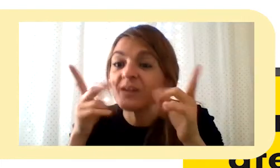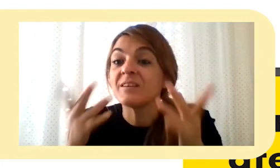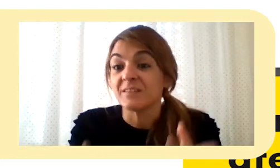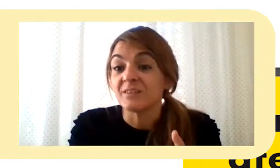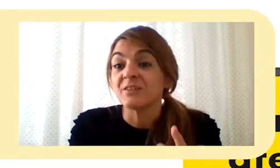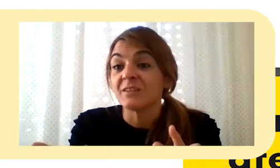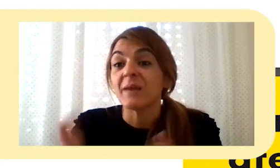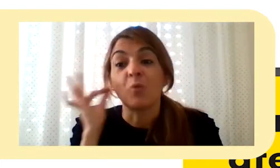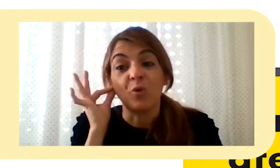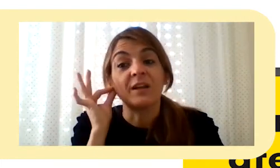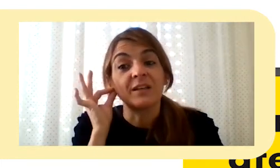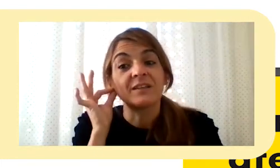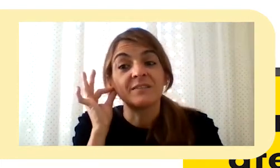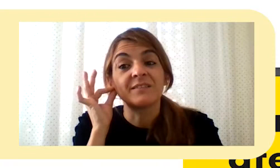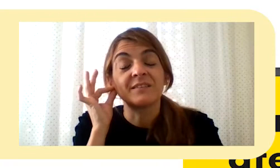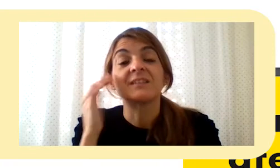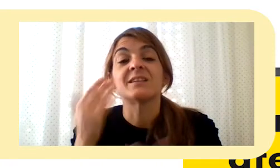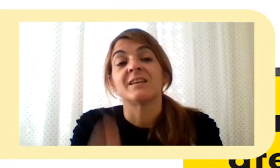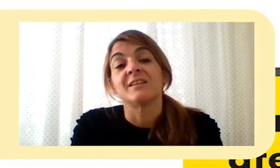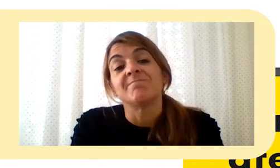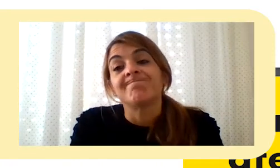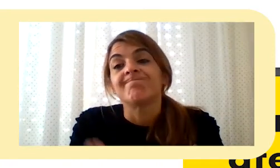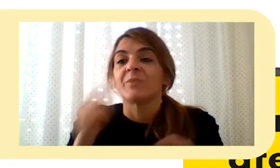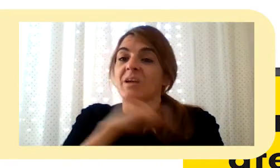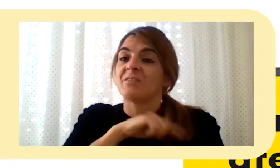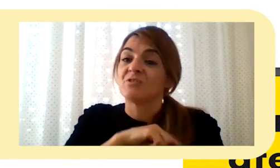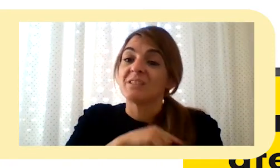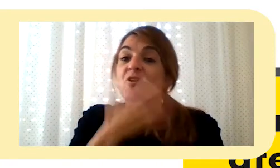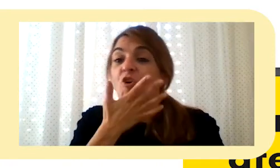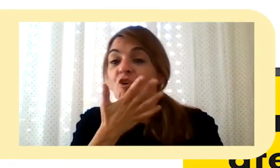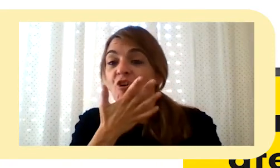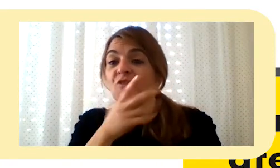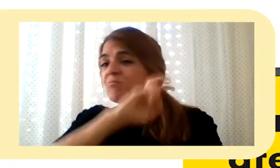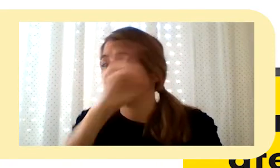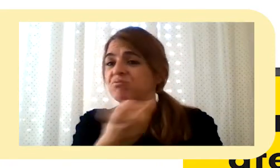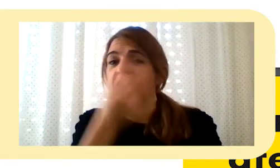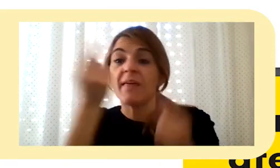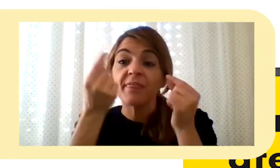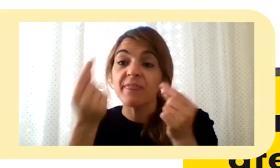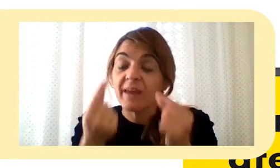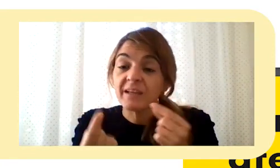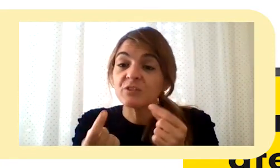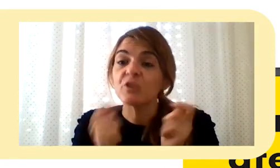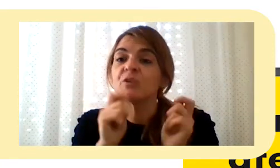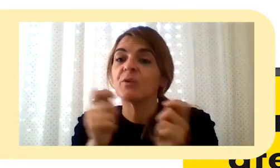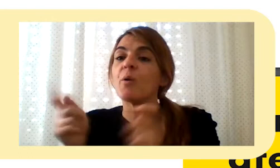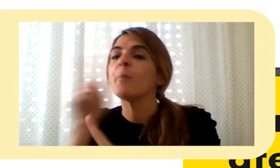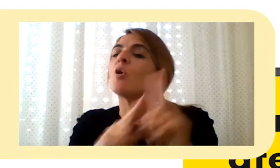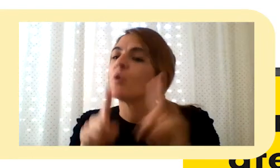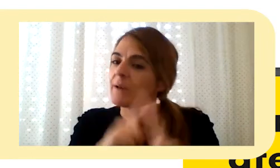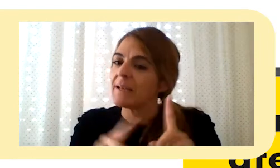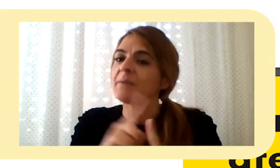en mujeres. Estos son los signos y síntomas, un montón de datos, ¿no? Aporte de problemas que es de